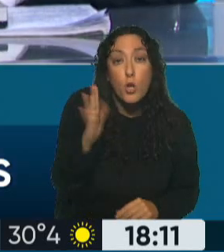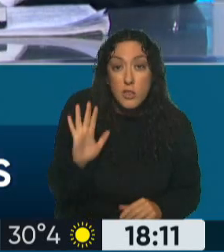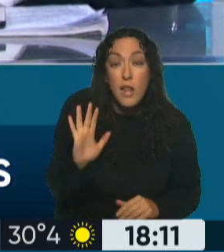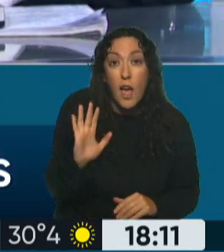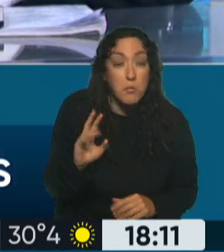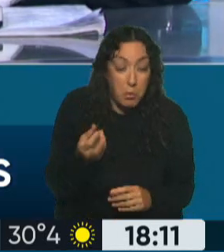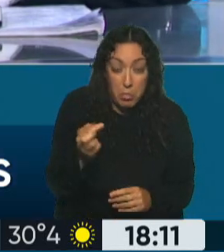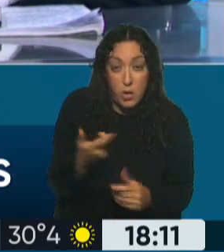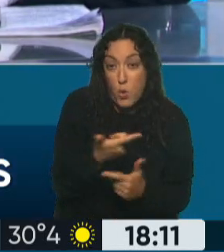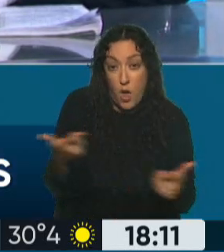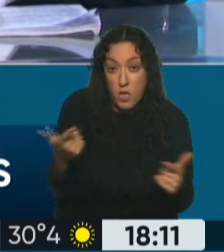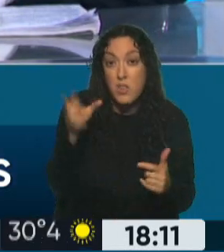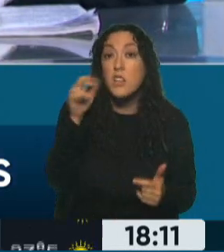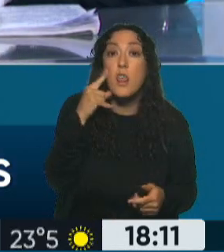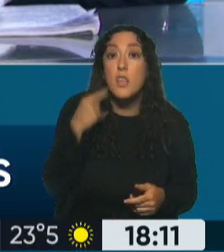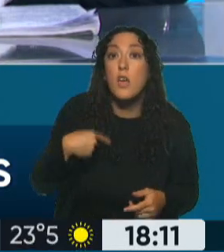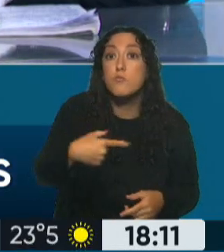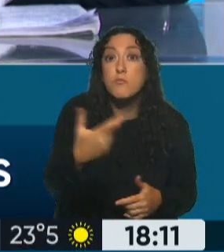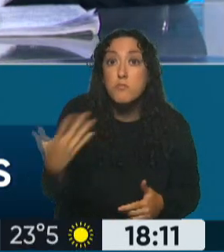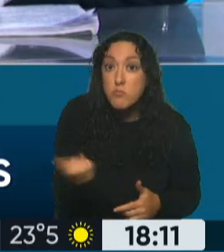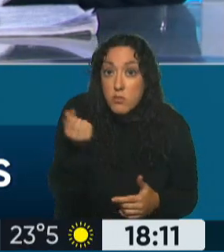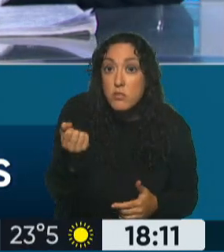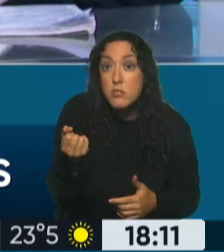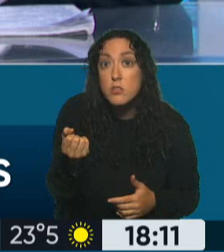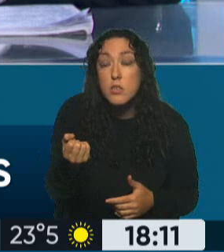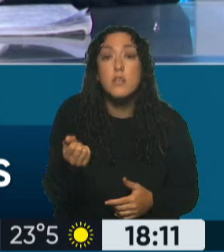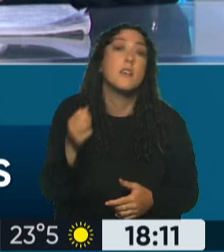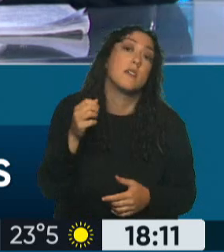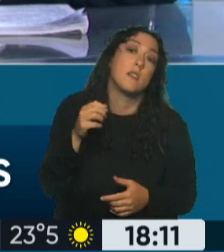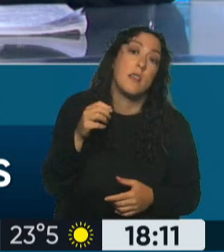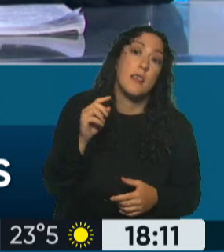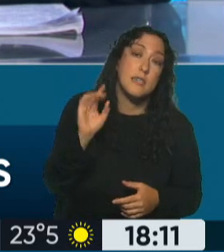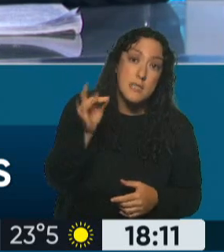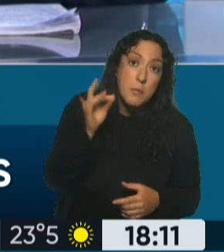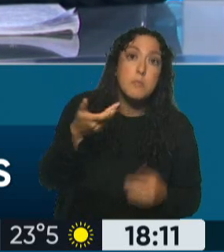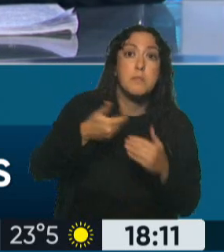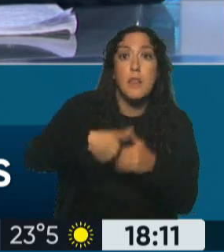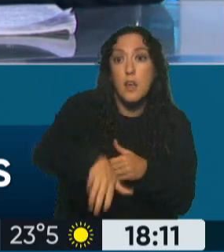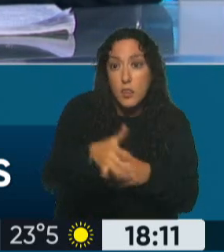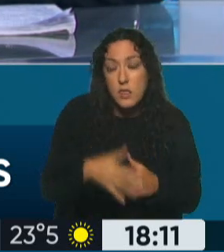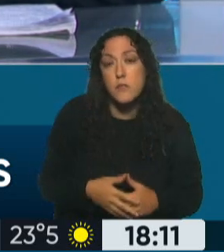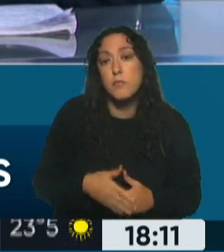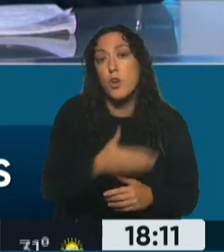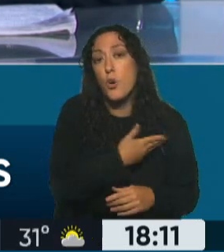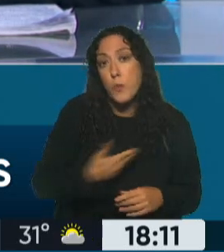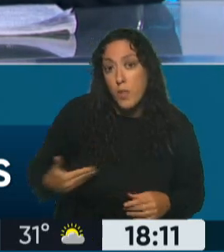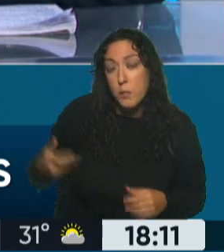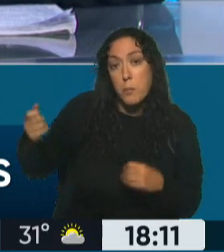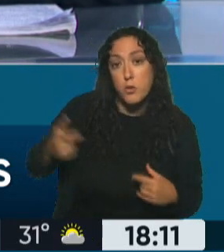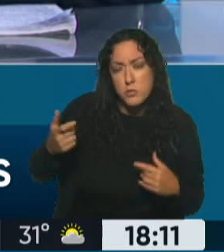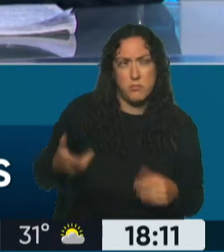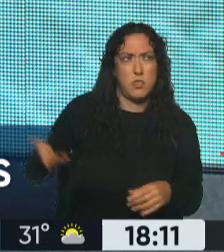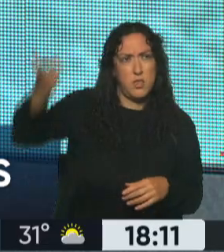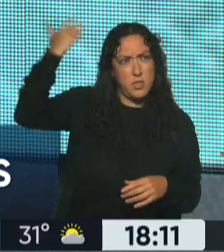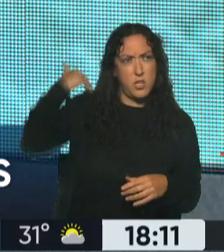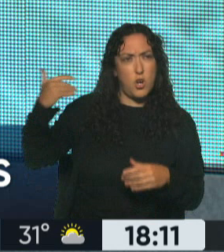30 días Van a estar esto a partir del 13 de diciembre todas las importaciones que hicieron con este gobierno es decir Se podrían el anterior